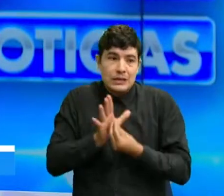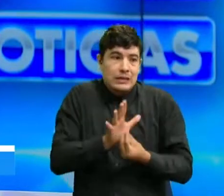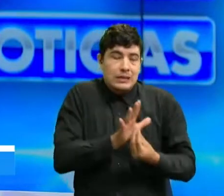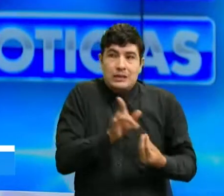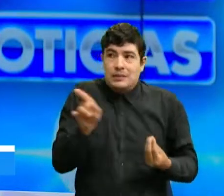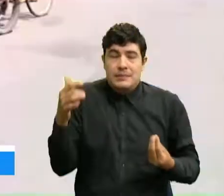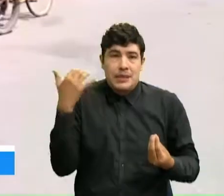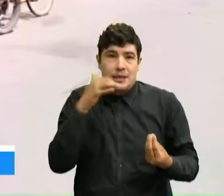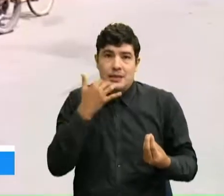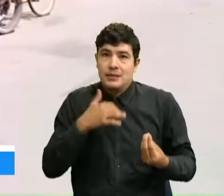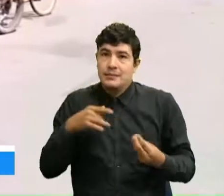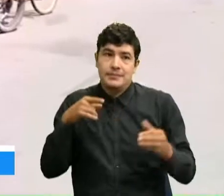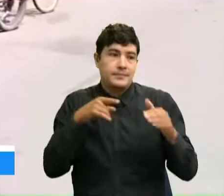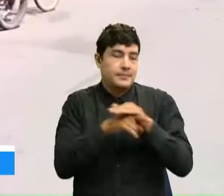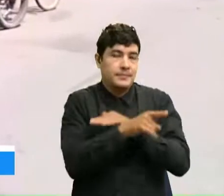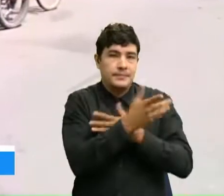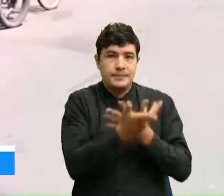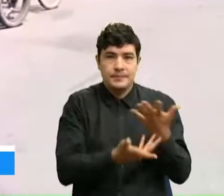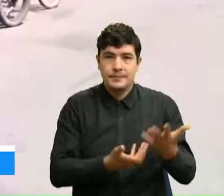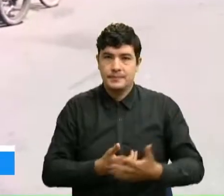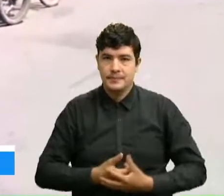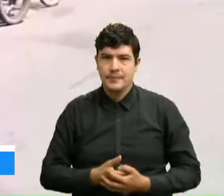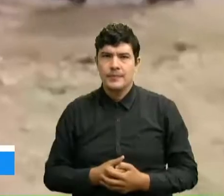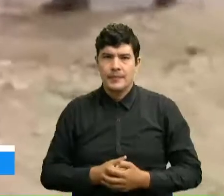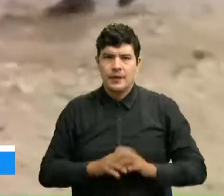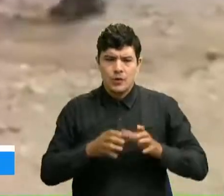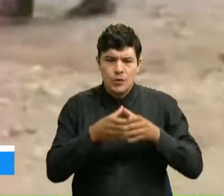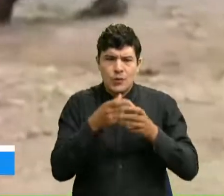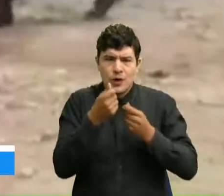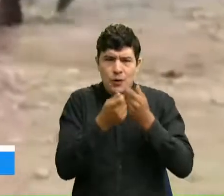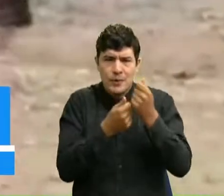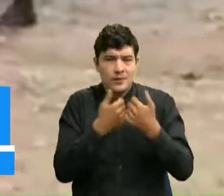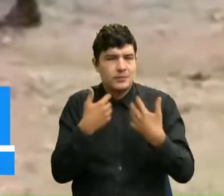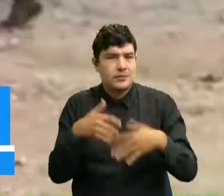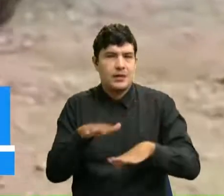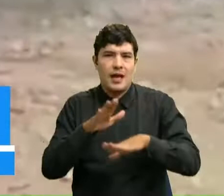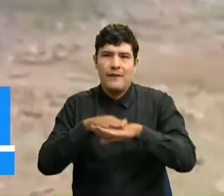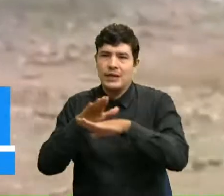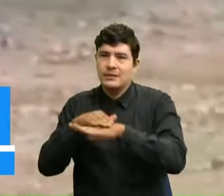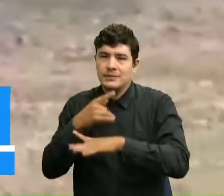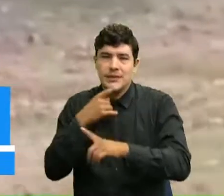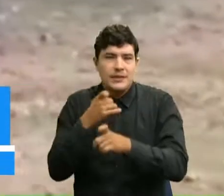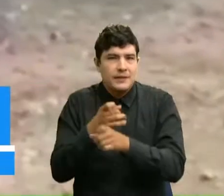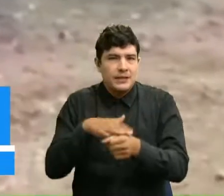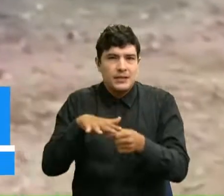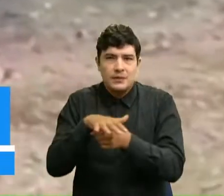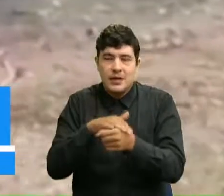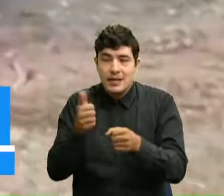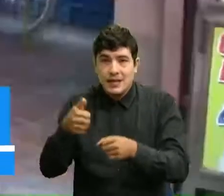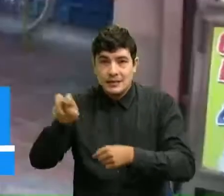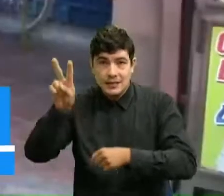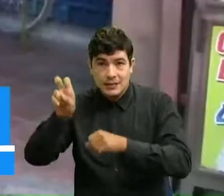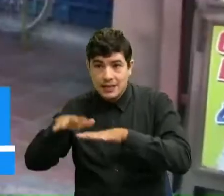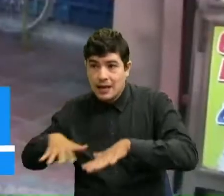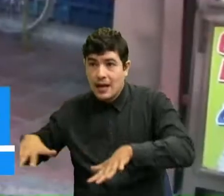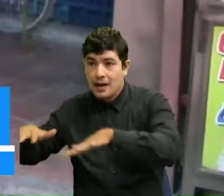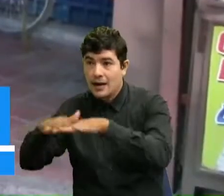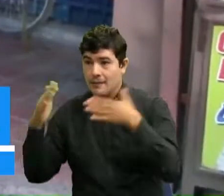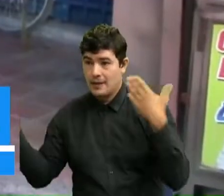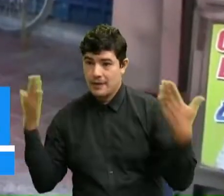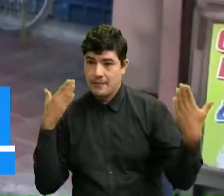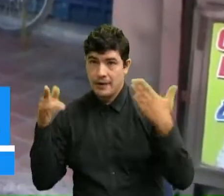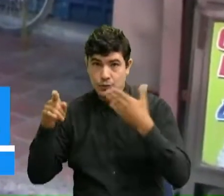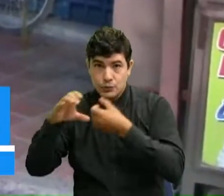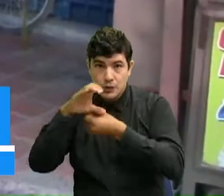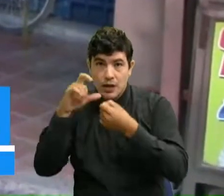cuentagotas. Varios sectores han alertado sobre lo que viven diversas familias en 17 veredas de la zona rural de Cúcuta y dos